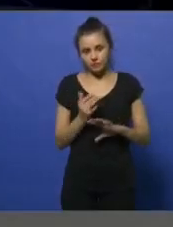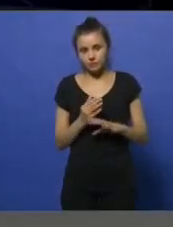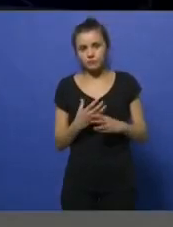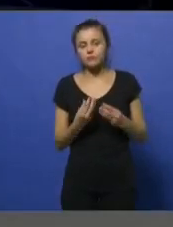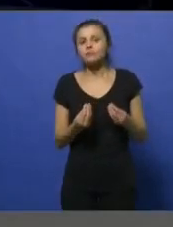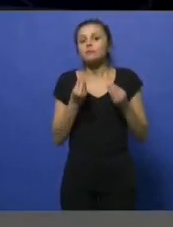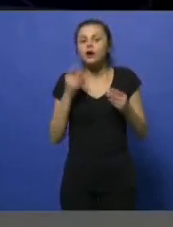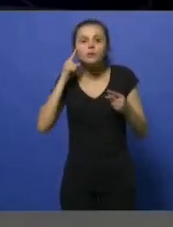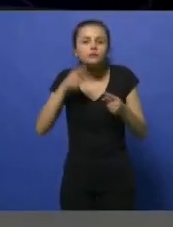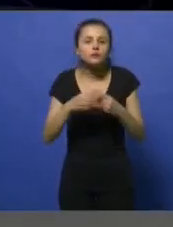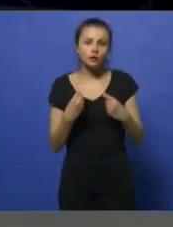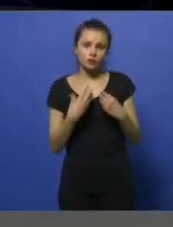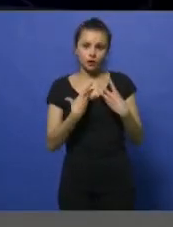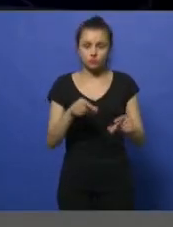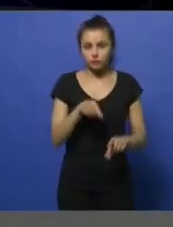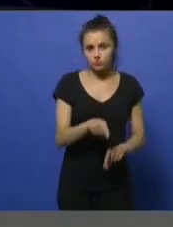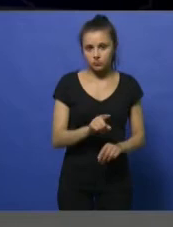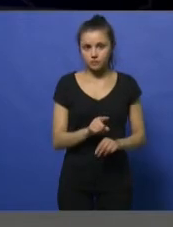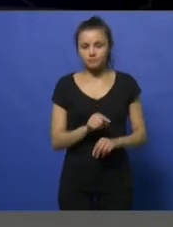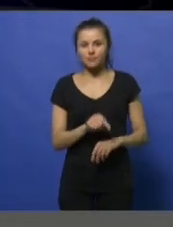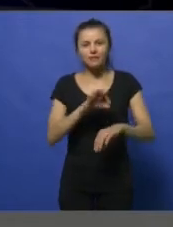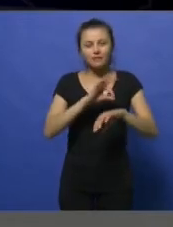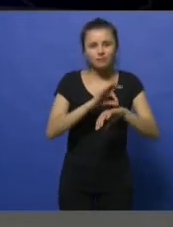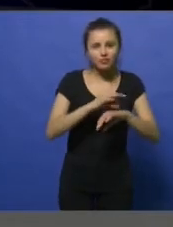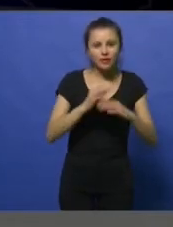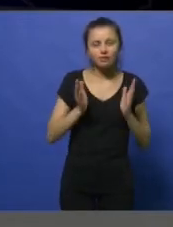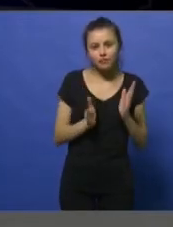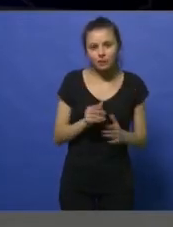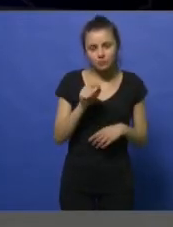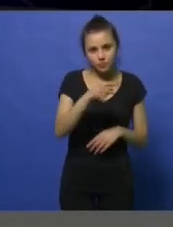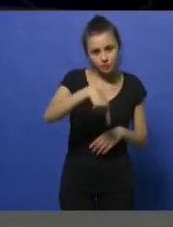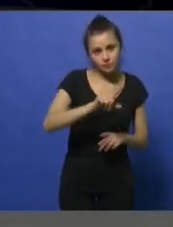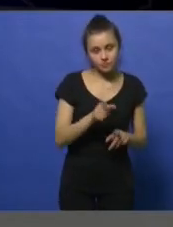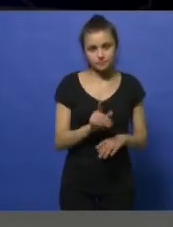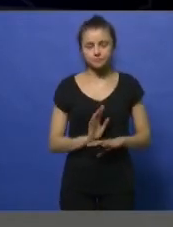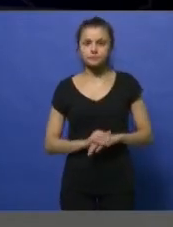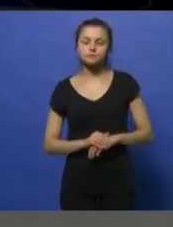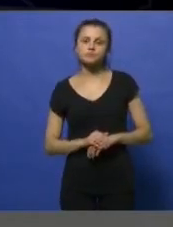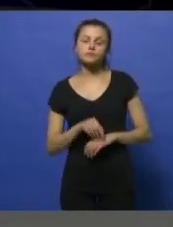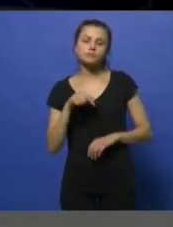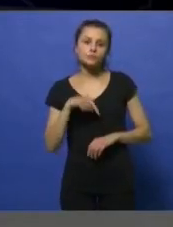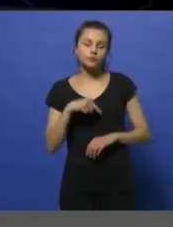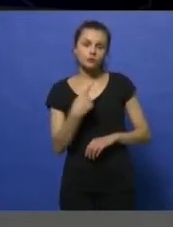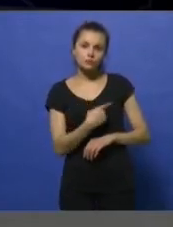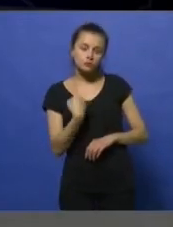colaborar con Martina y este tratamiento que va a realizarse. Nosotros vamos a hacer una